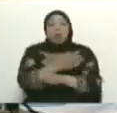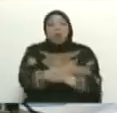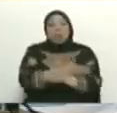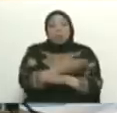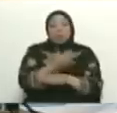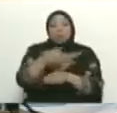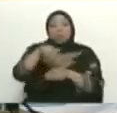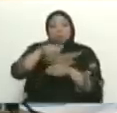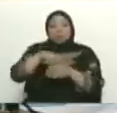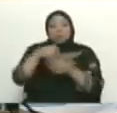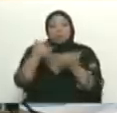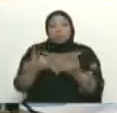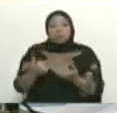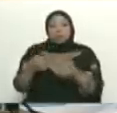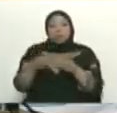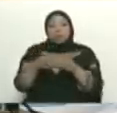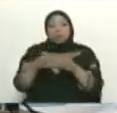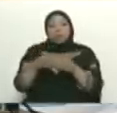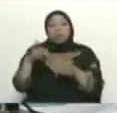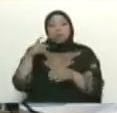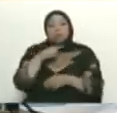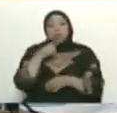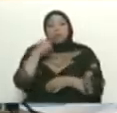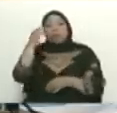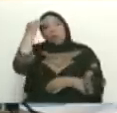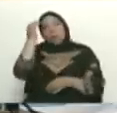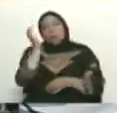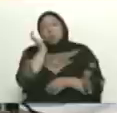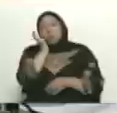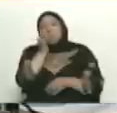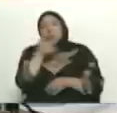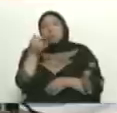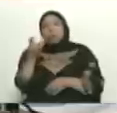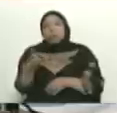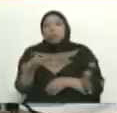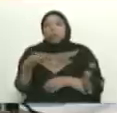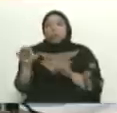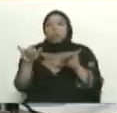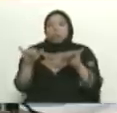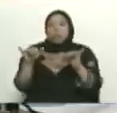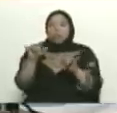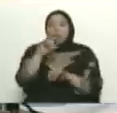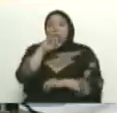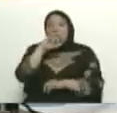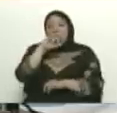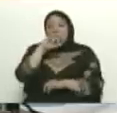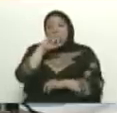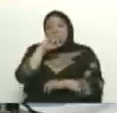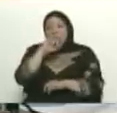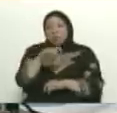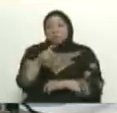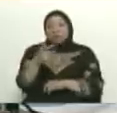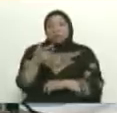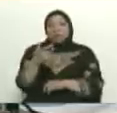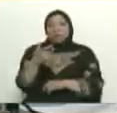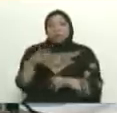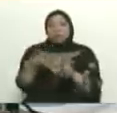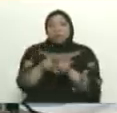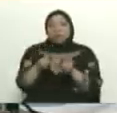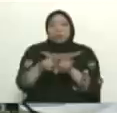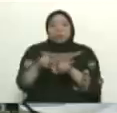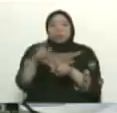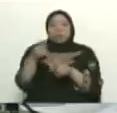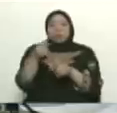en la fecha de su partida física se atreve al mismo odio, se atreve a los